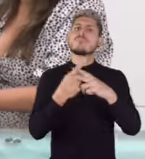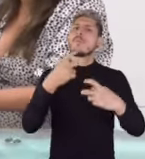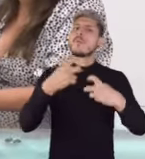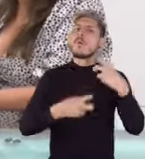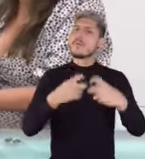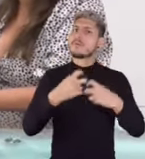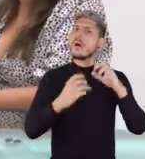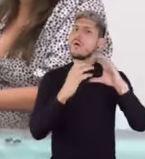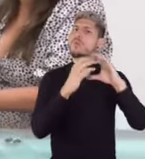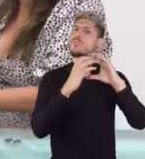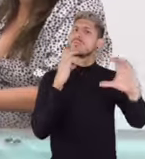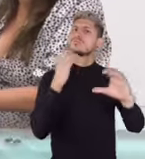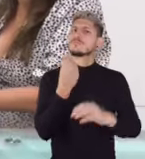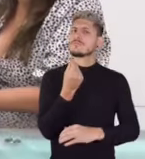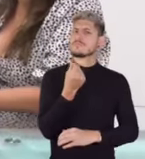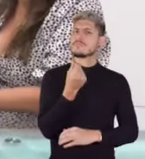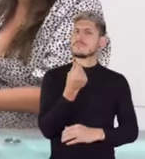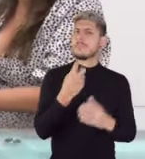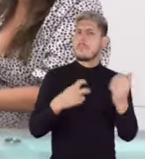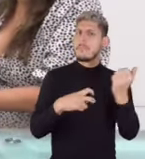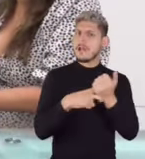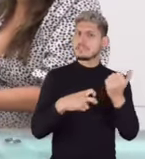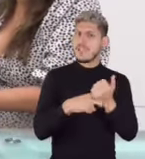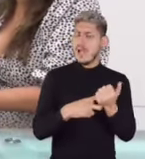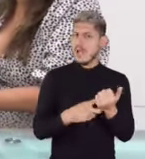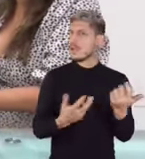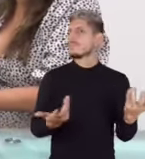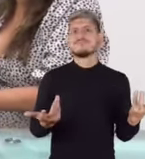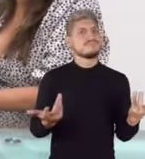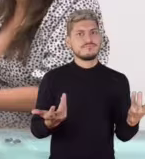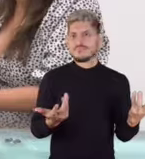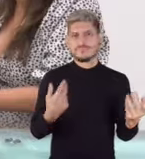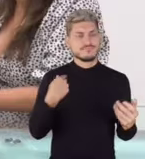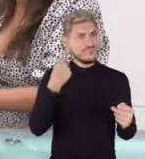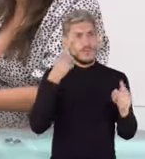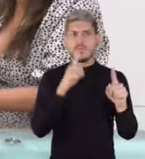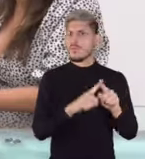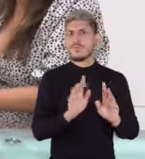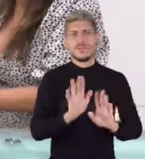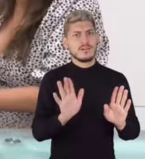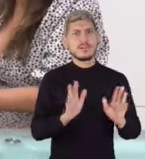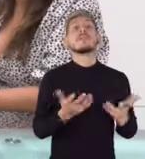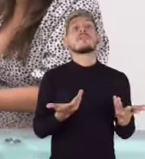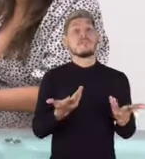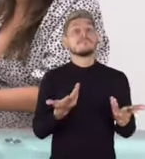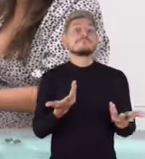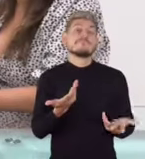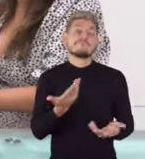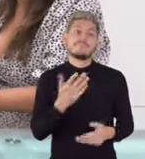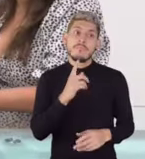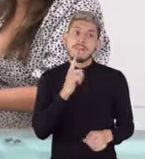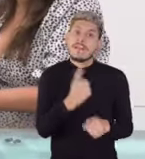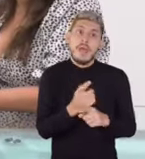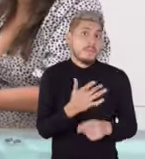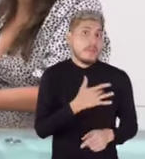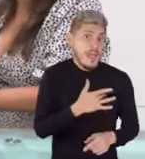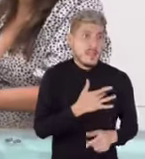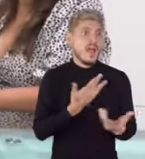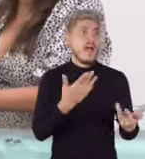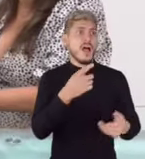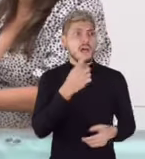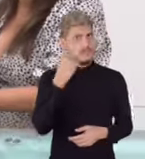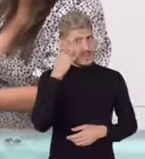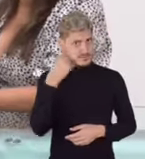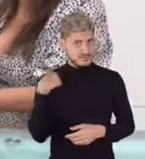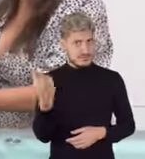transporte público. Claro, así es. Y esta es una de las cosas que hasta el momento simplemente, y qué pena decirlo, pero nos han visto la cara.